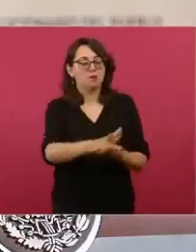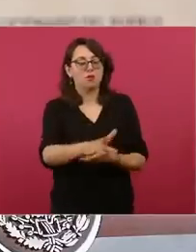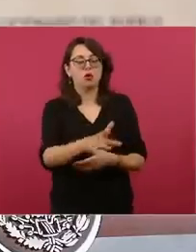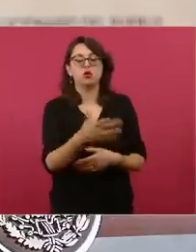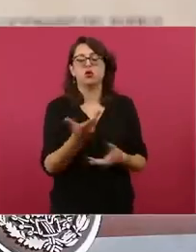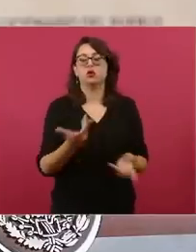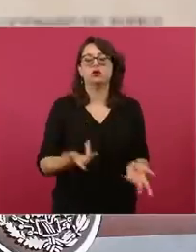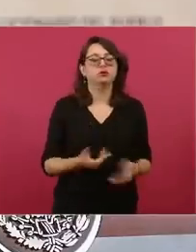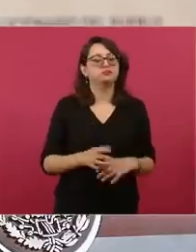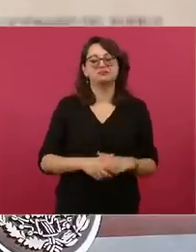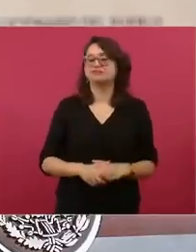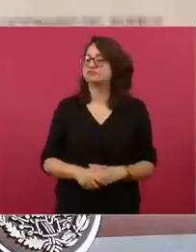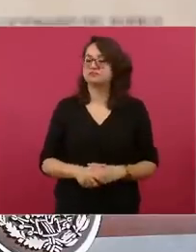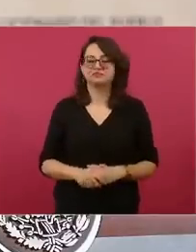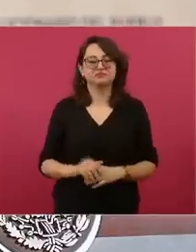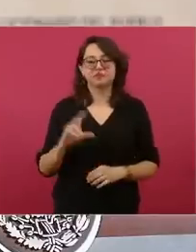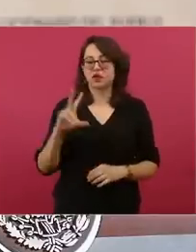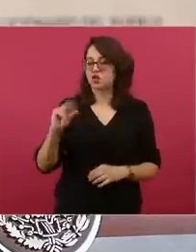Tampoco funcionó.